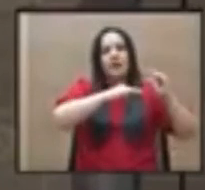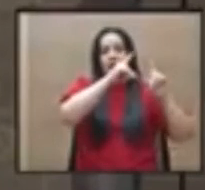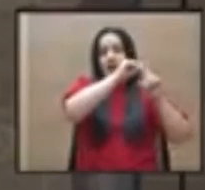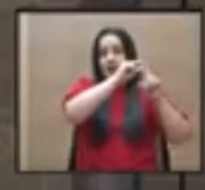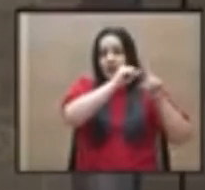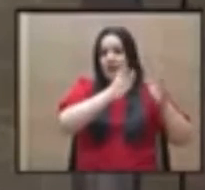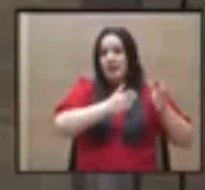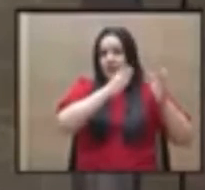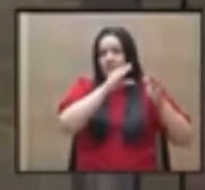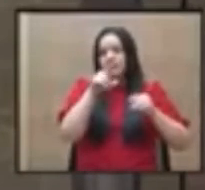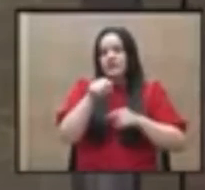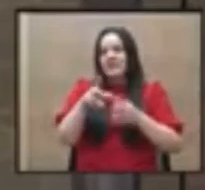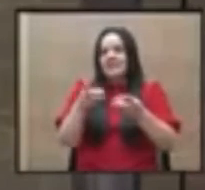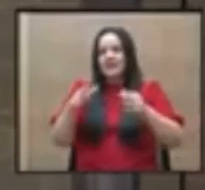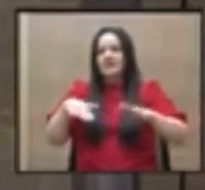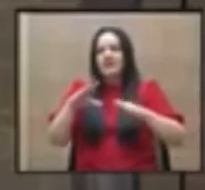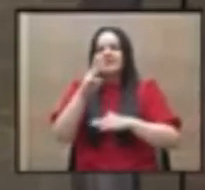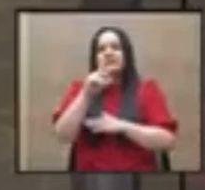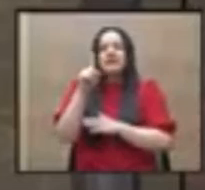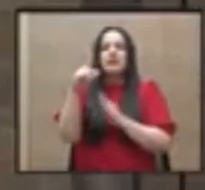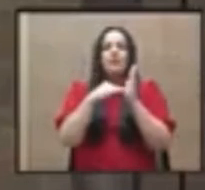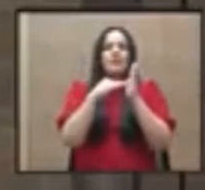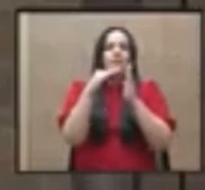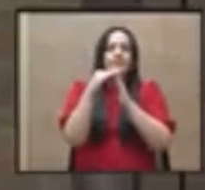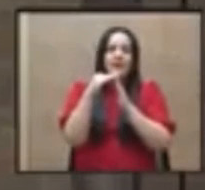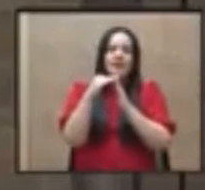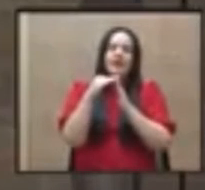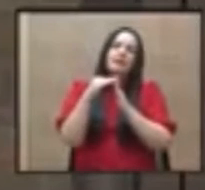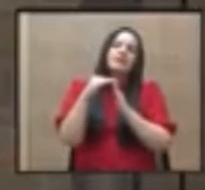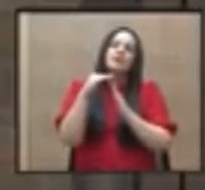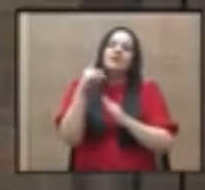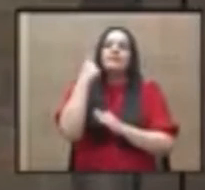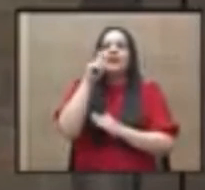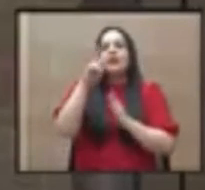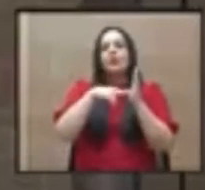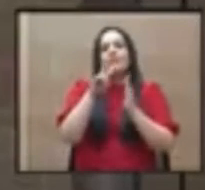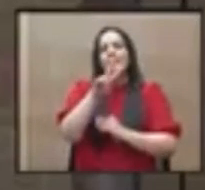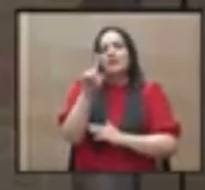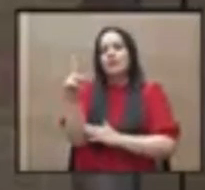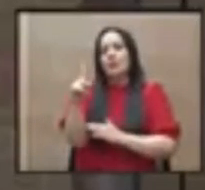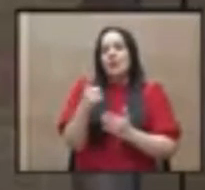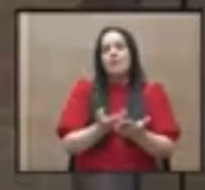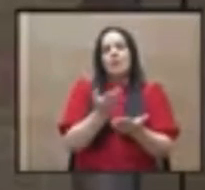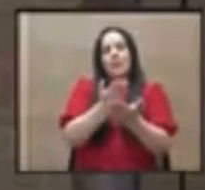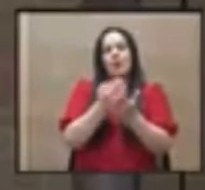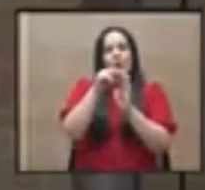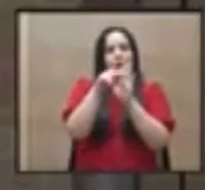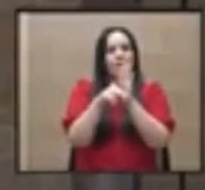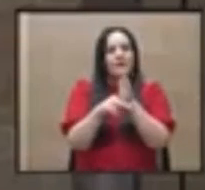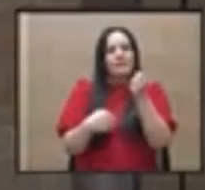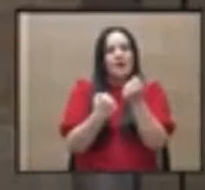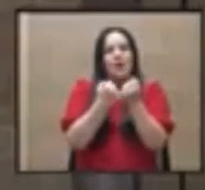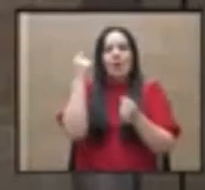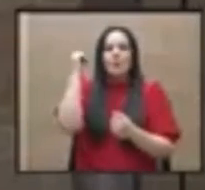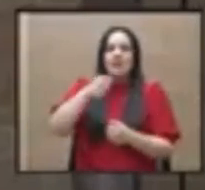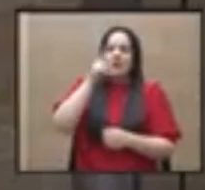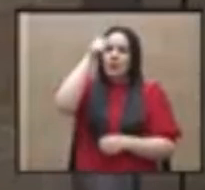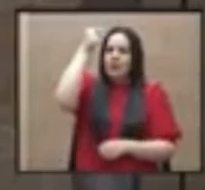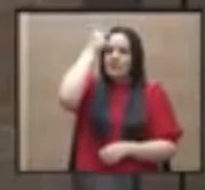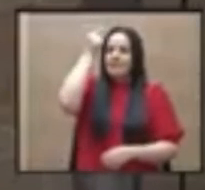61.143 millones para el 2021. Propusimos una norma que respaldaría y obligaría al gobierno para